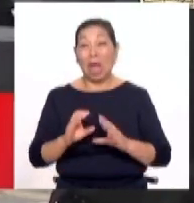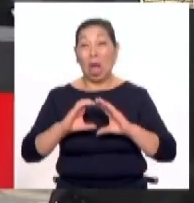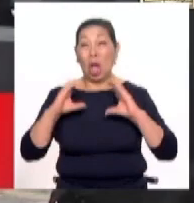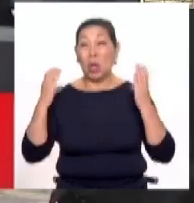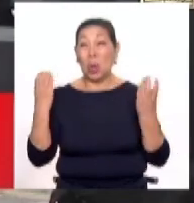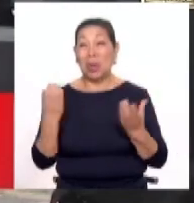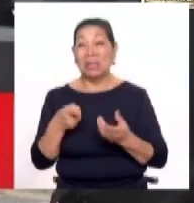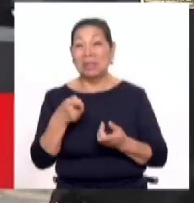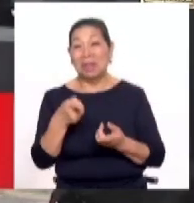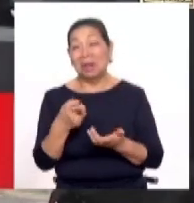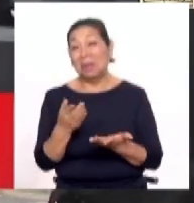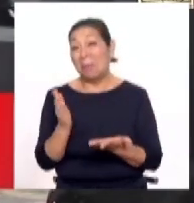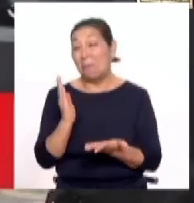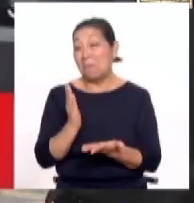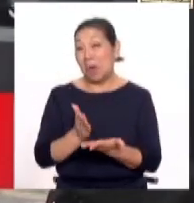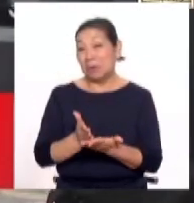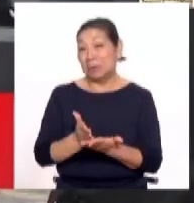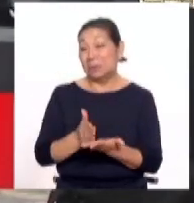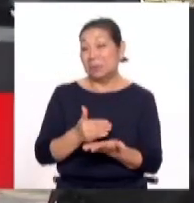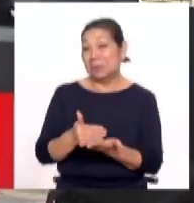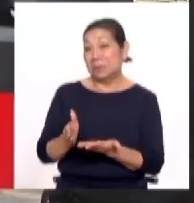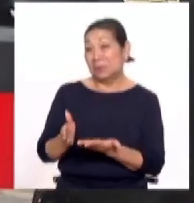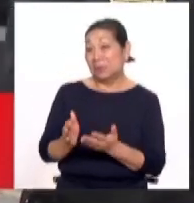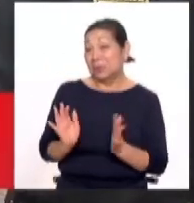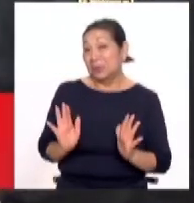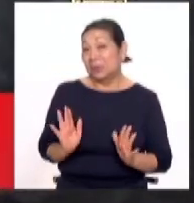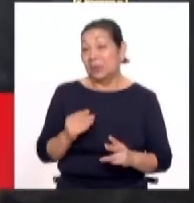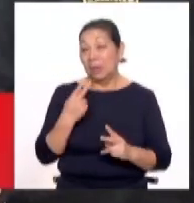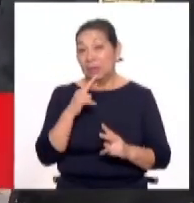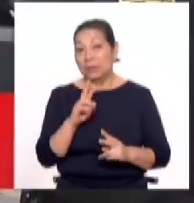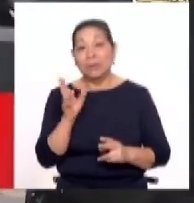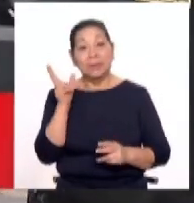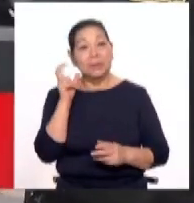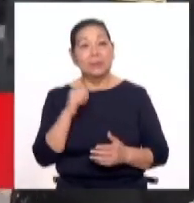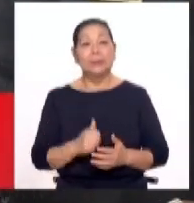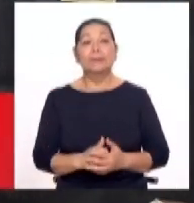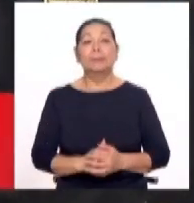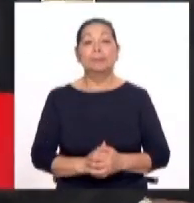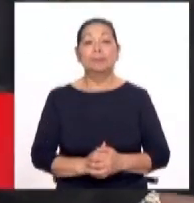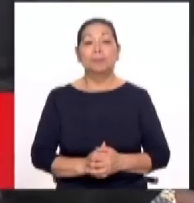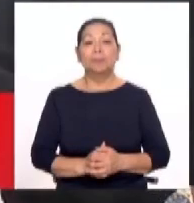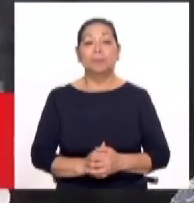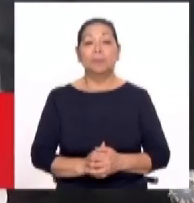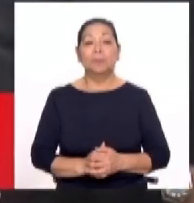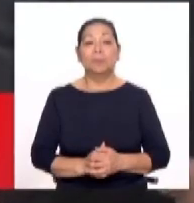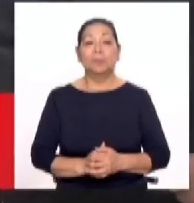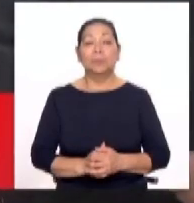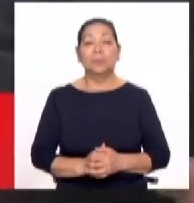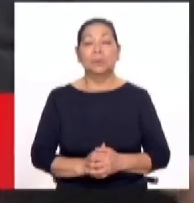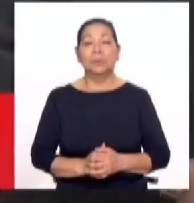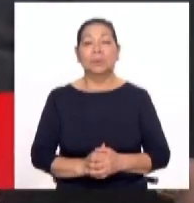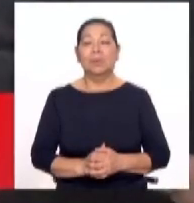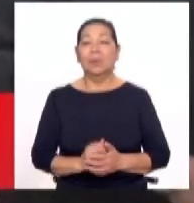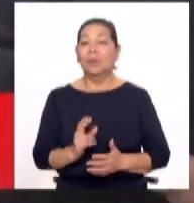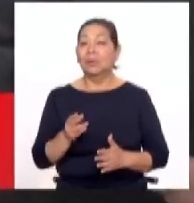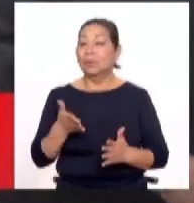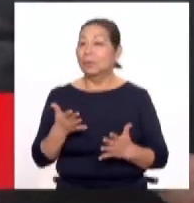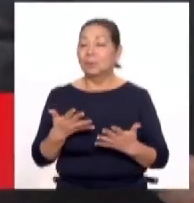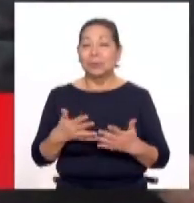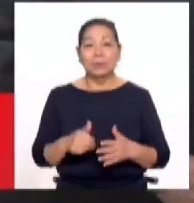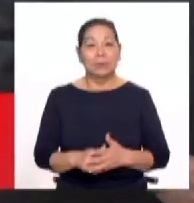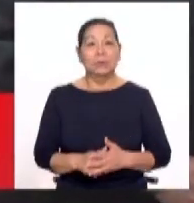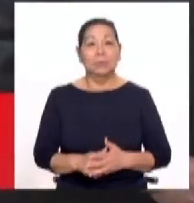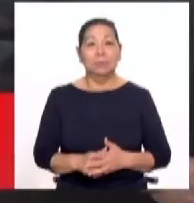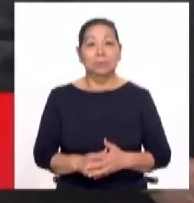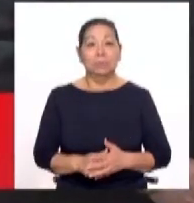en el Congreso de la República en su contra. Vamos a escuchar. Declaraciones el día de ayer en un medio de comunicación que uno puede meter las manos